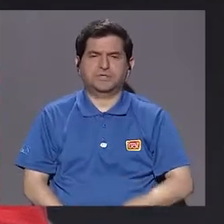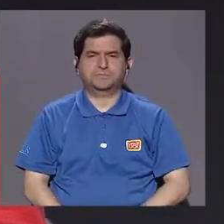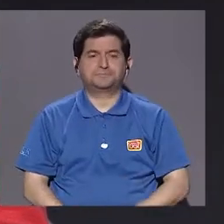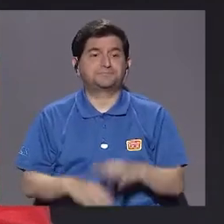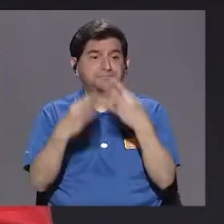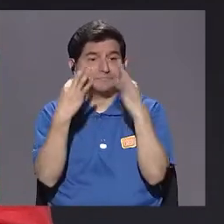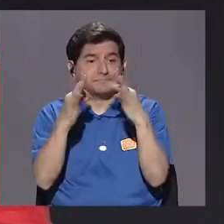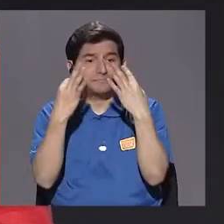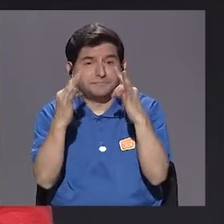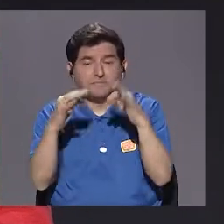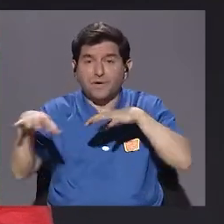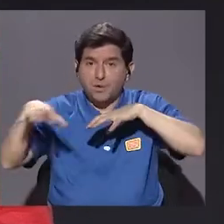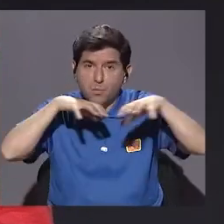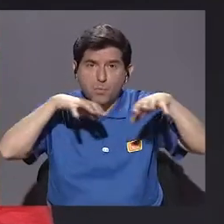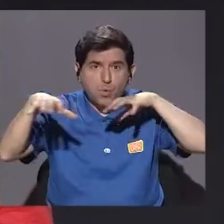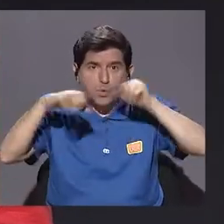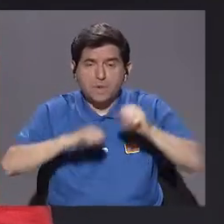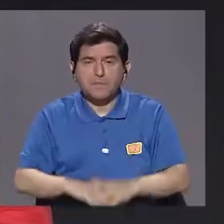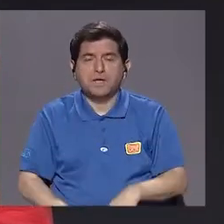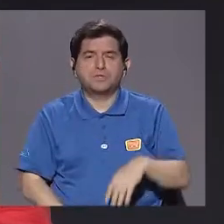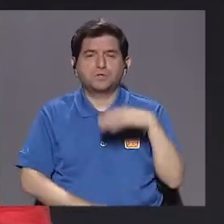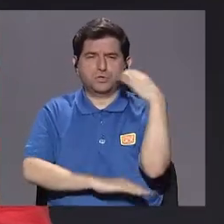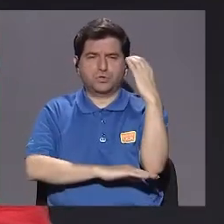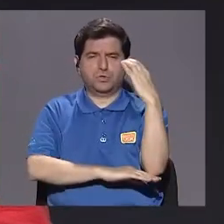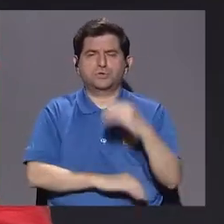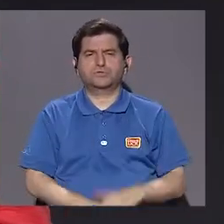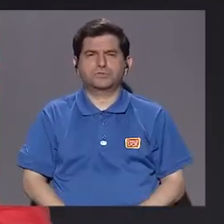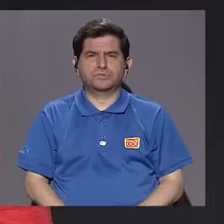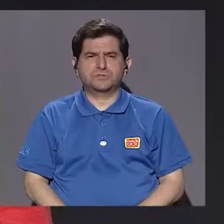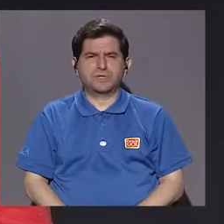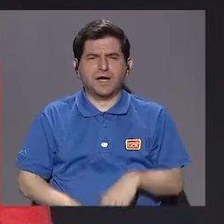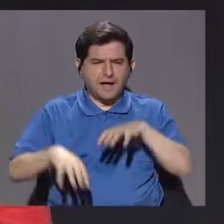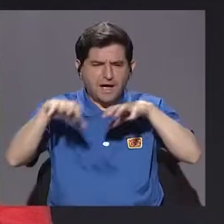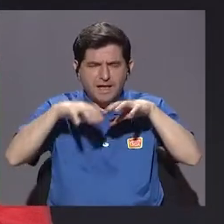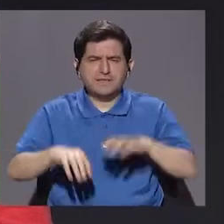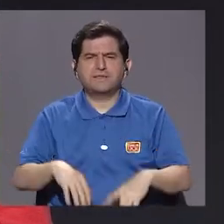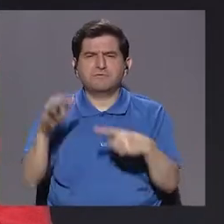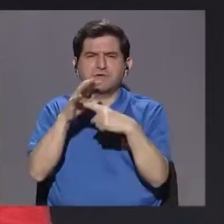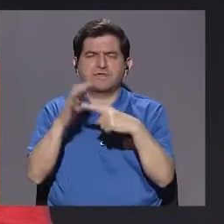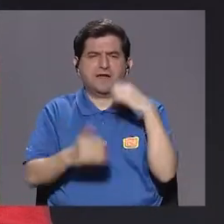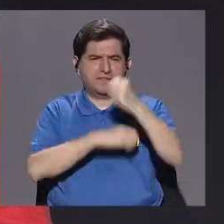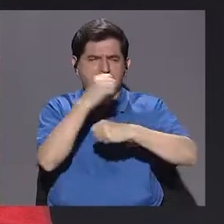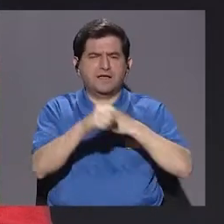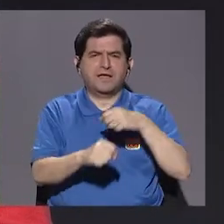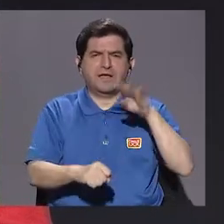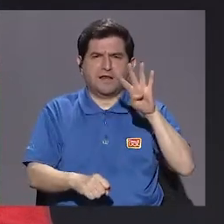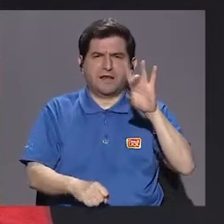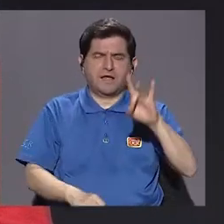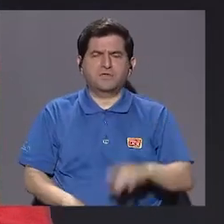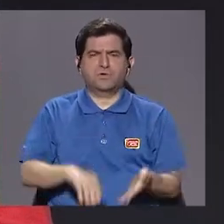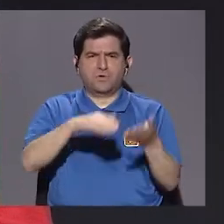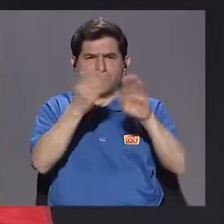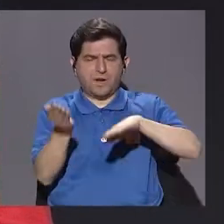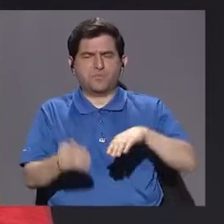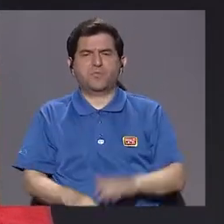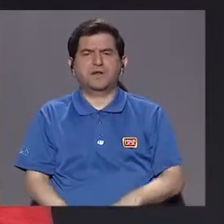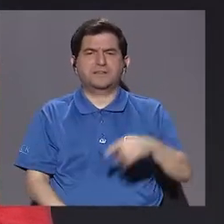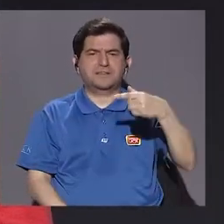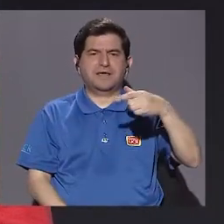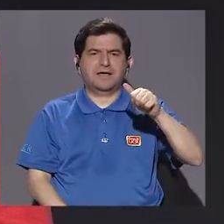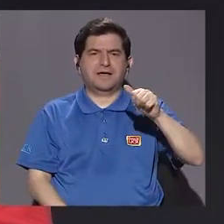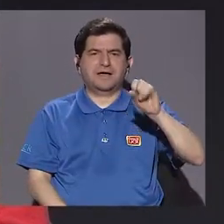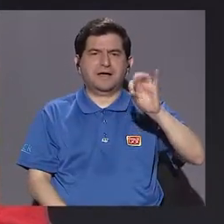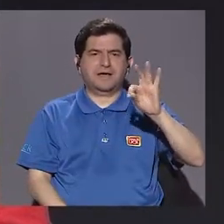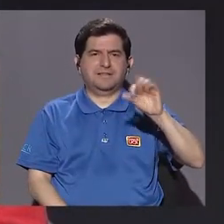intentan algunos movimientos en colombia y un levantón popular en el 48 con la muerte de gaitán en colombia